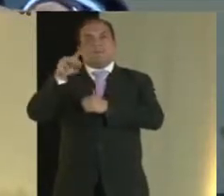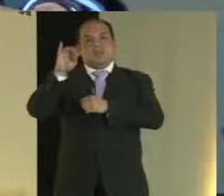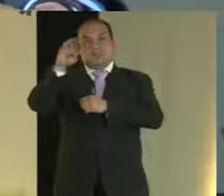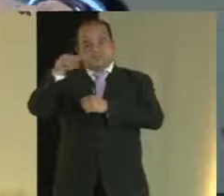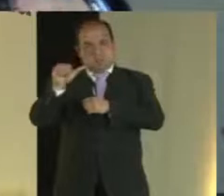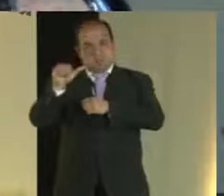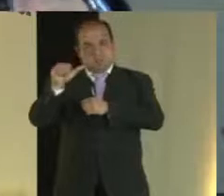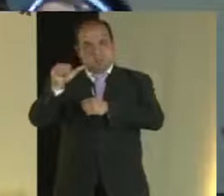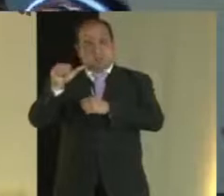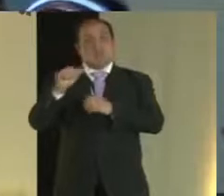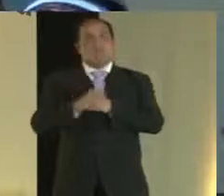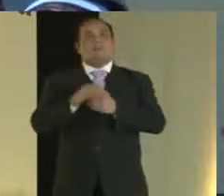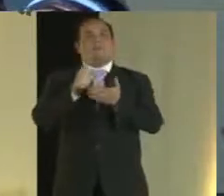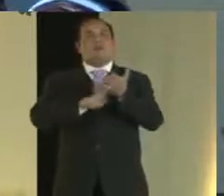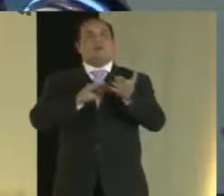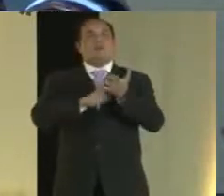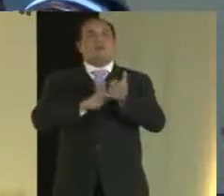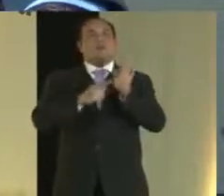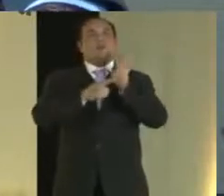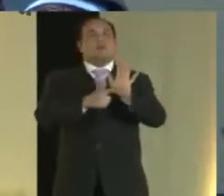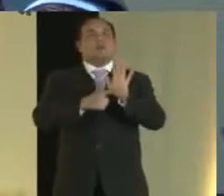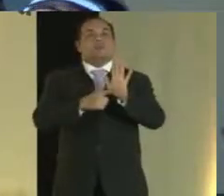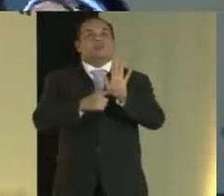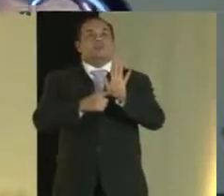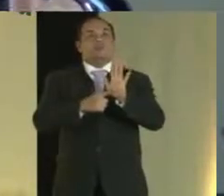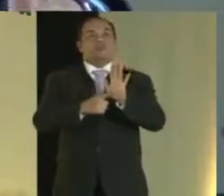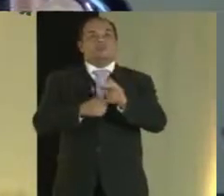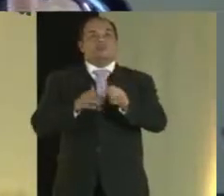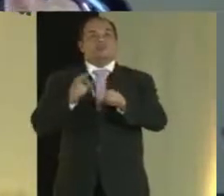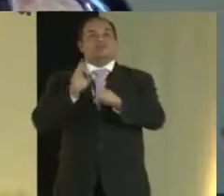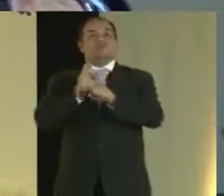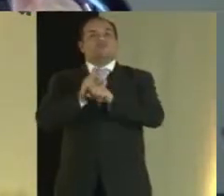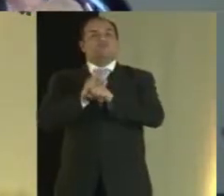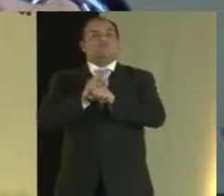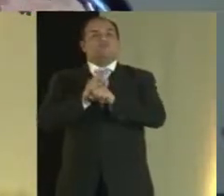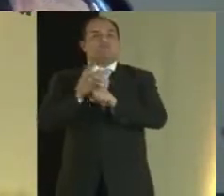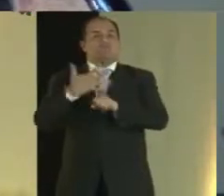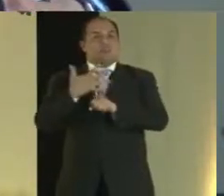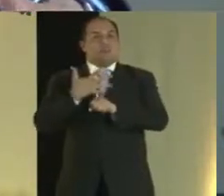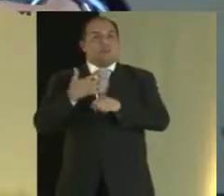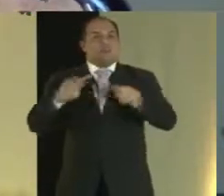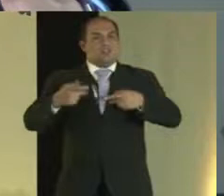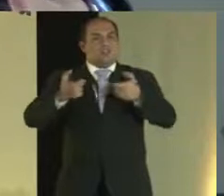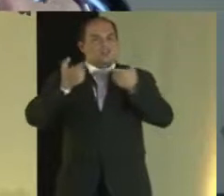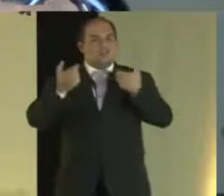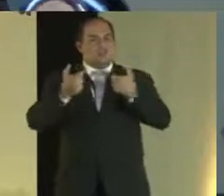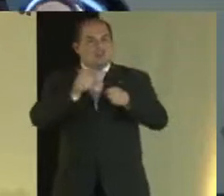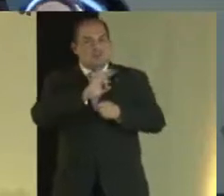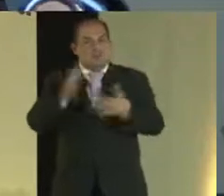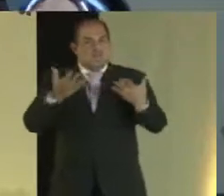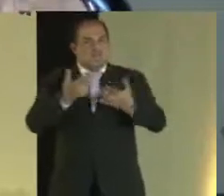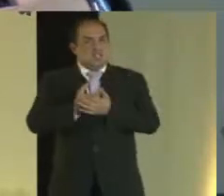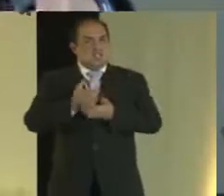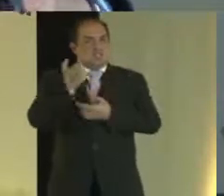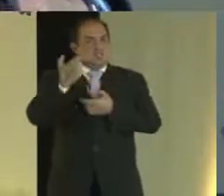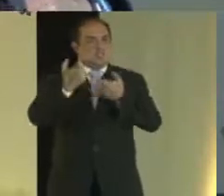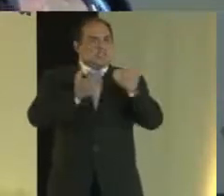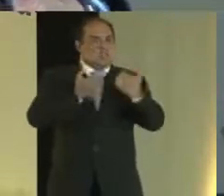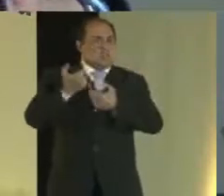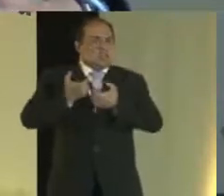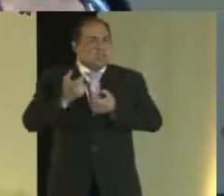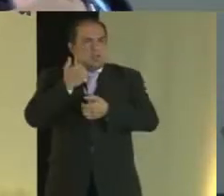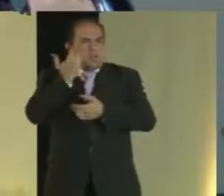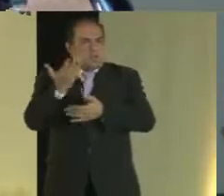esta absoluta impunidad de los superricos para hacer de su dinero exactamente lo que quieren,